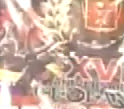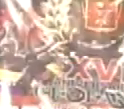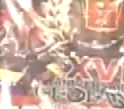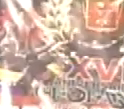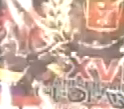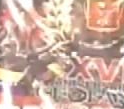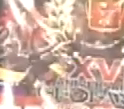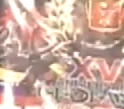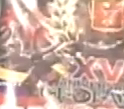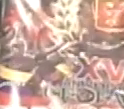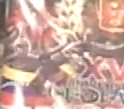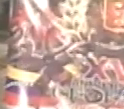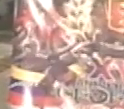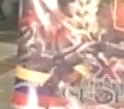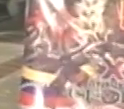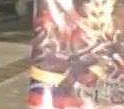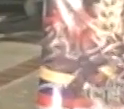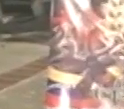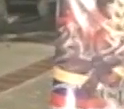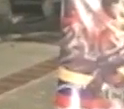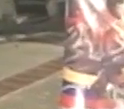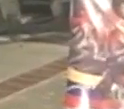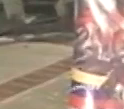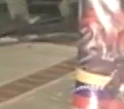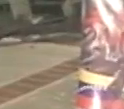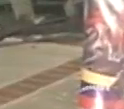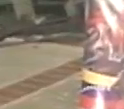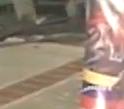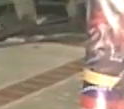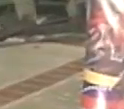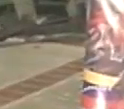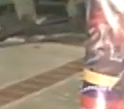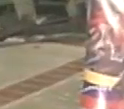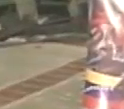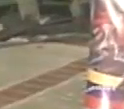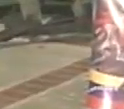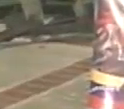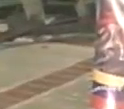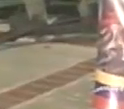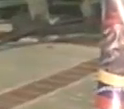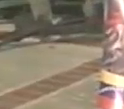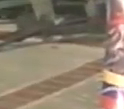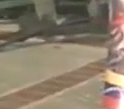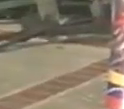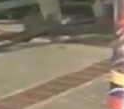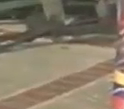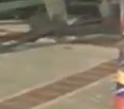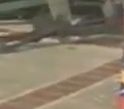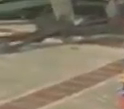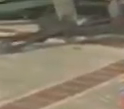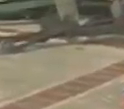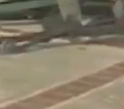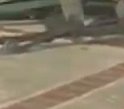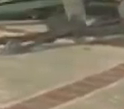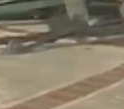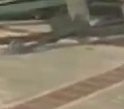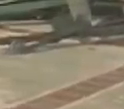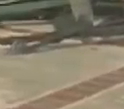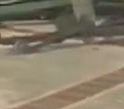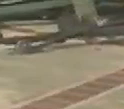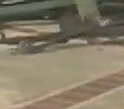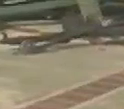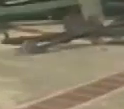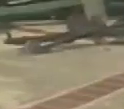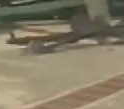Hugo Chávez para la defensa integral de la nación. 16 años del CEOFAN se celebraron esta semana y hoy se reúnen con su comandante en jefe. Continúa la agenda de trabajo